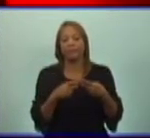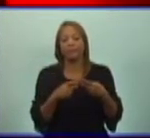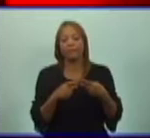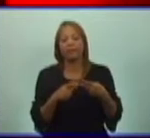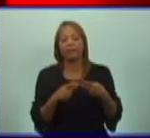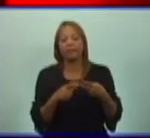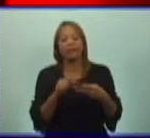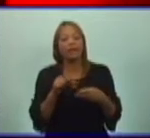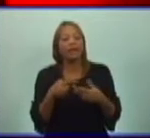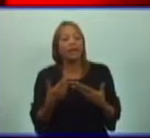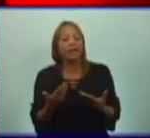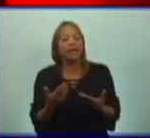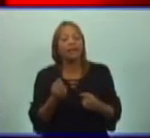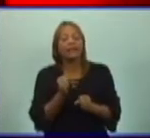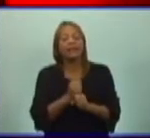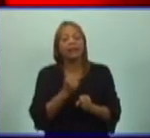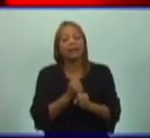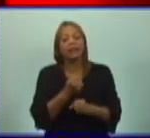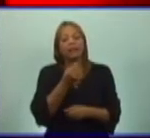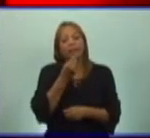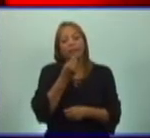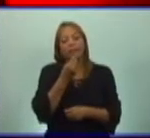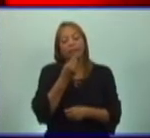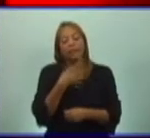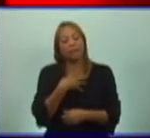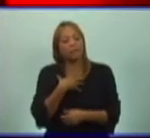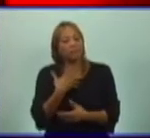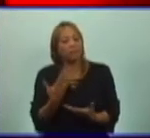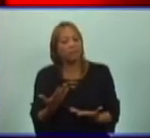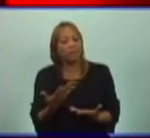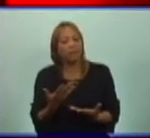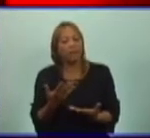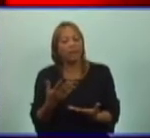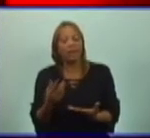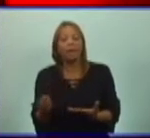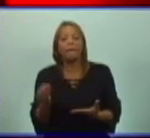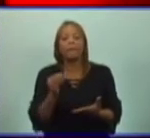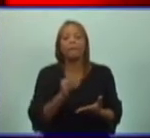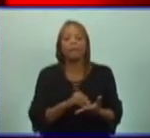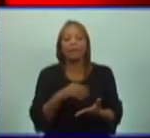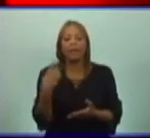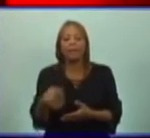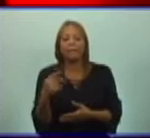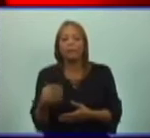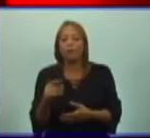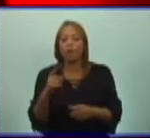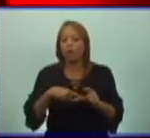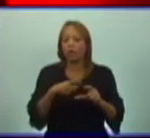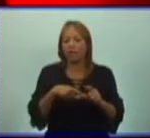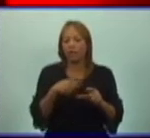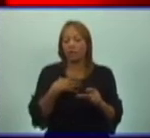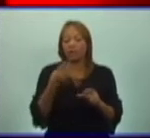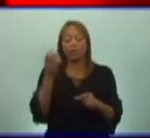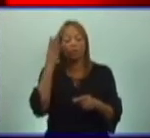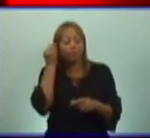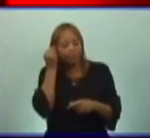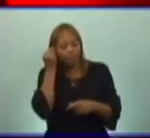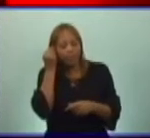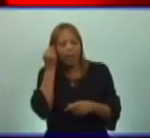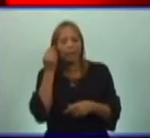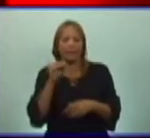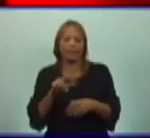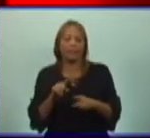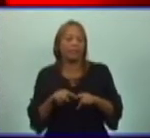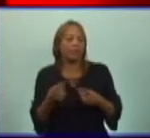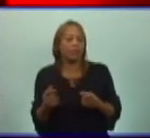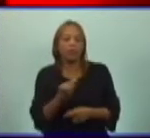este trabajo te permitirá poner en práctica no solo los contenidos adquiridos en la asignatura Historia de Cuba,